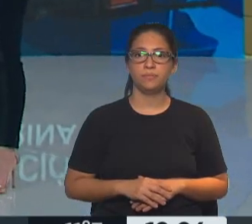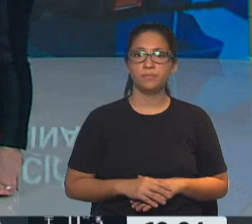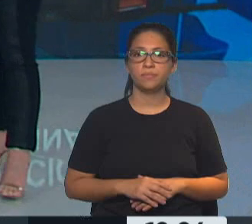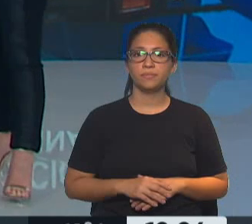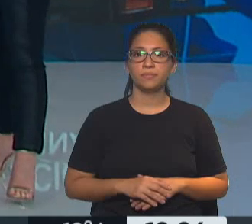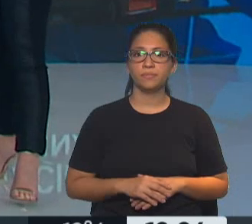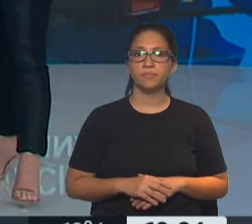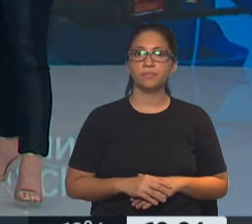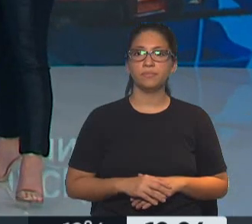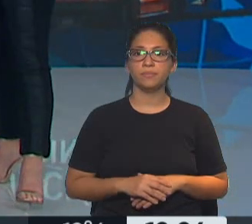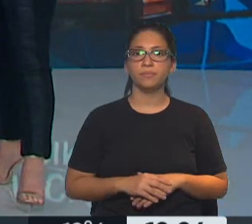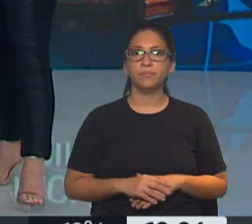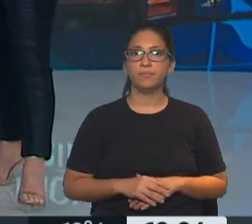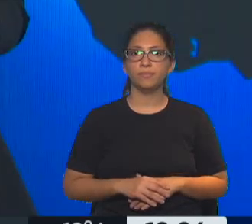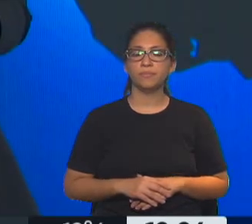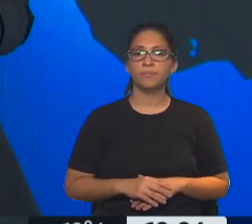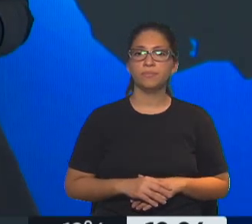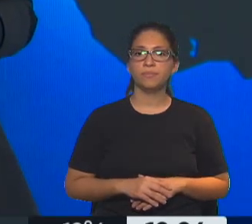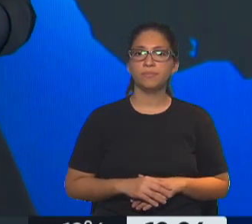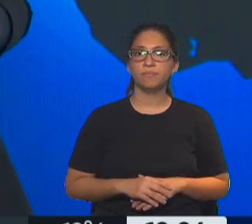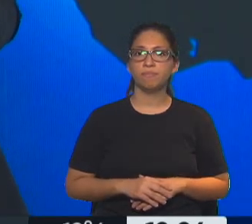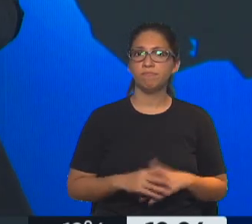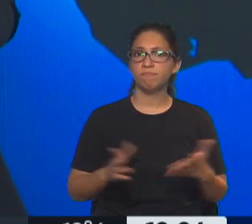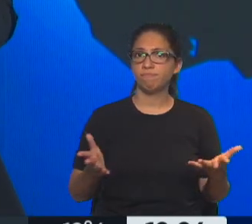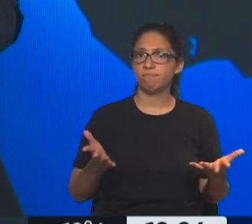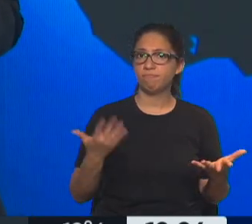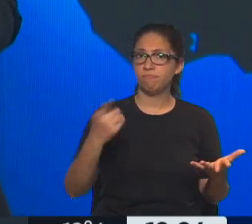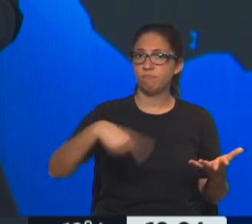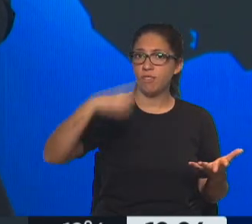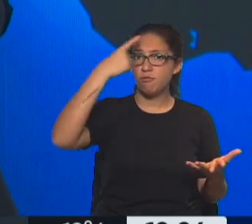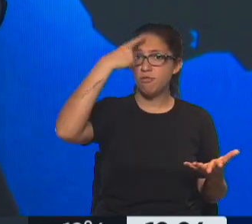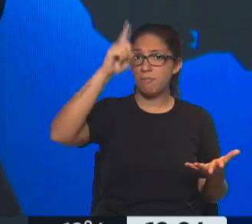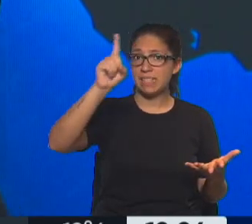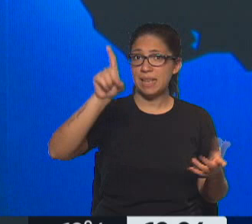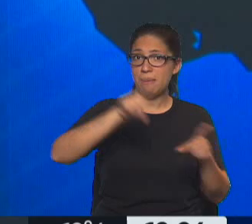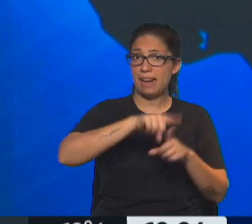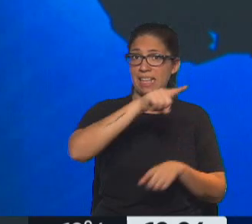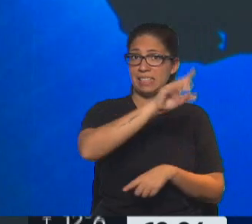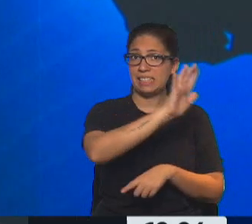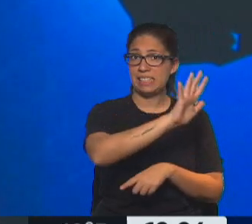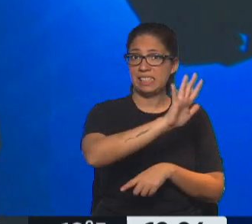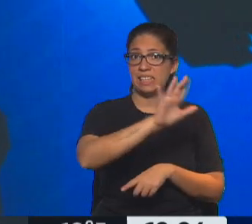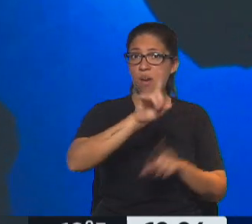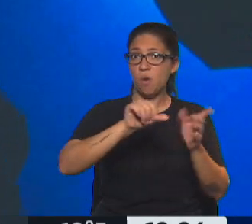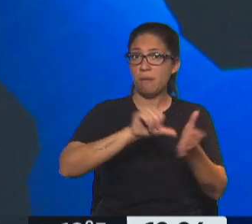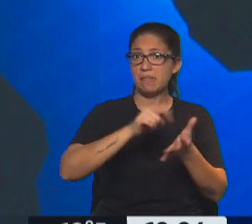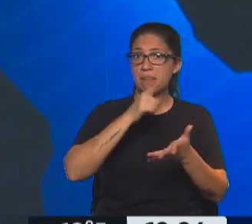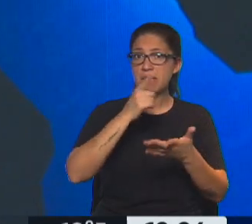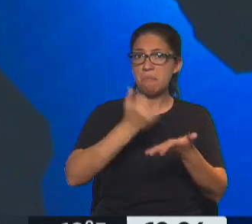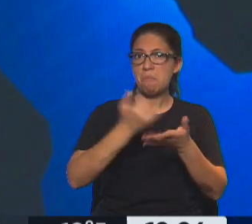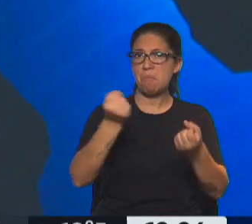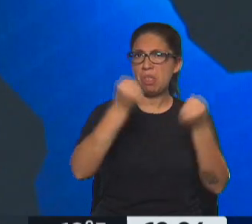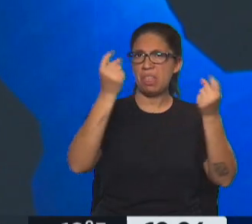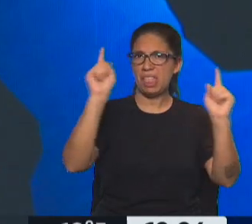harina desde marzo 2022, ¿no? Quizás no se imaginaban esto y quizás hay países que no les parecen tan relevantes, pero a la hora de